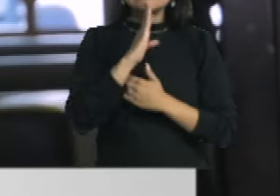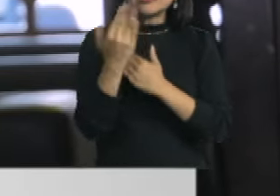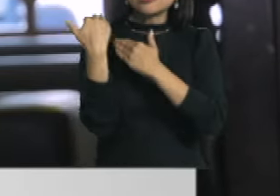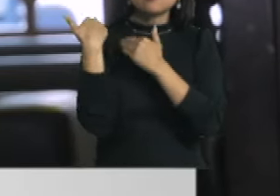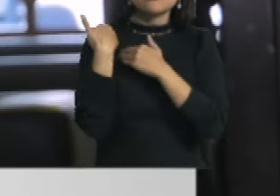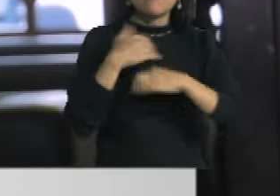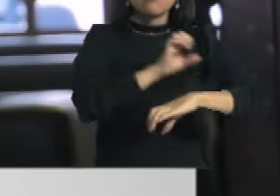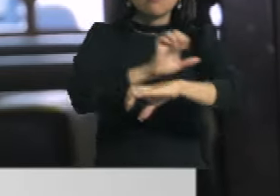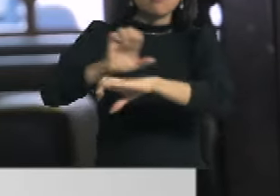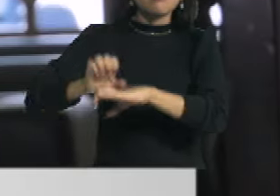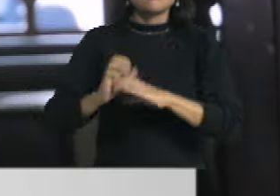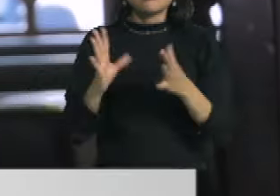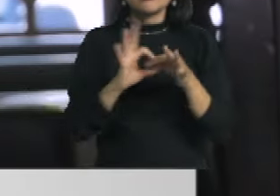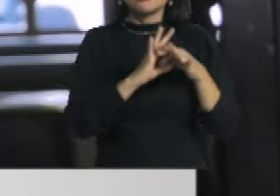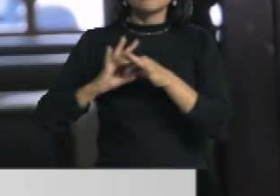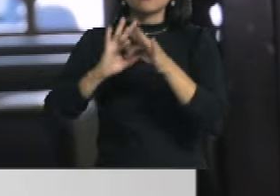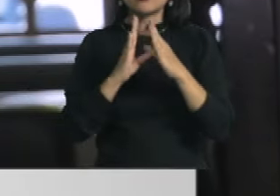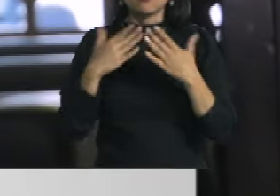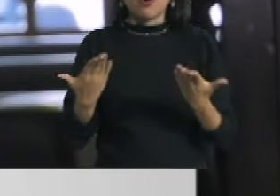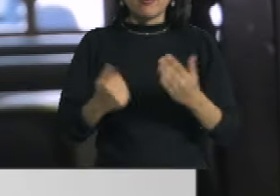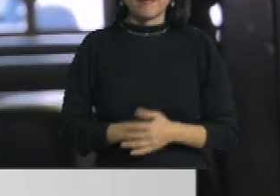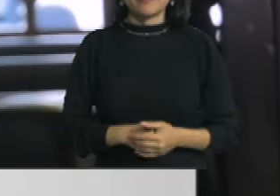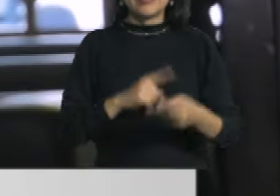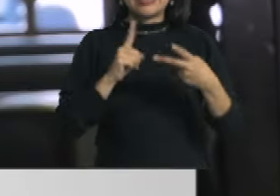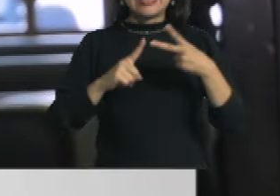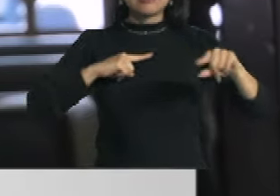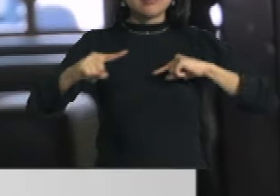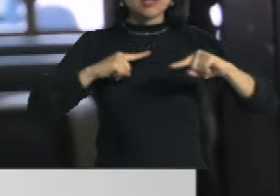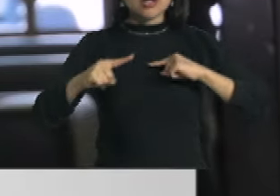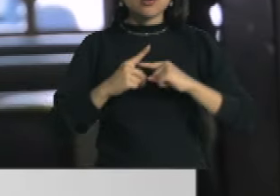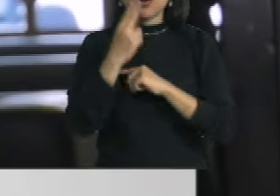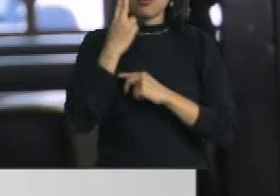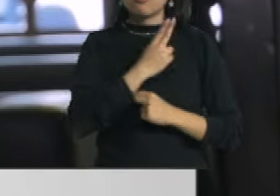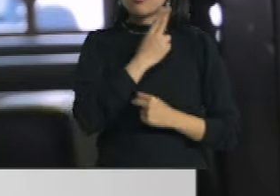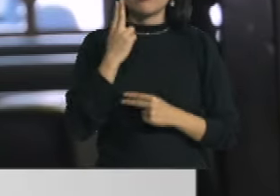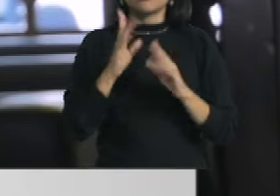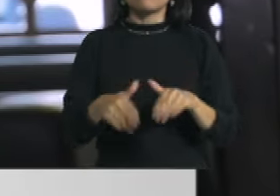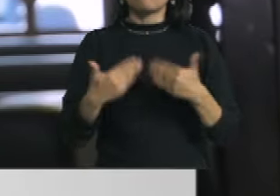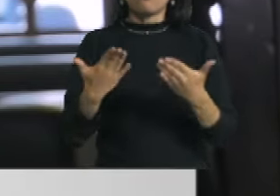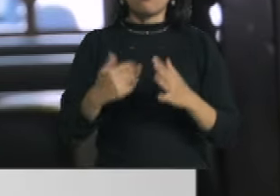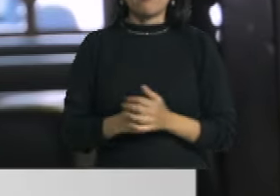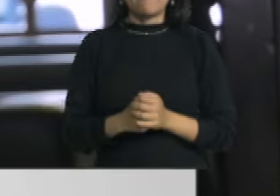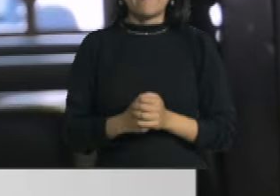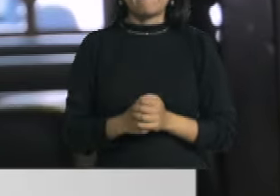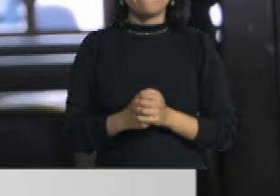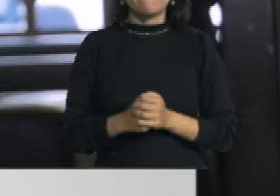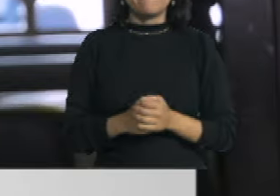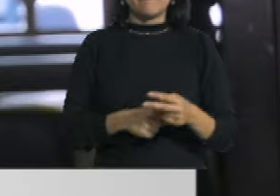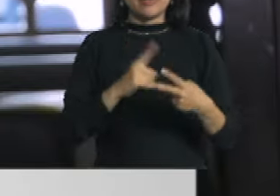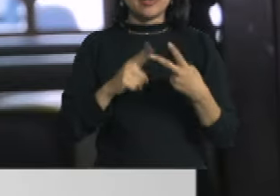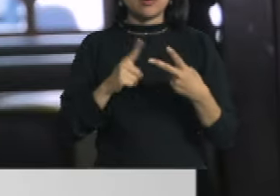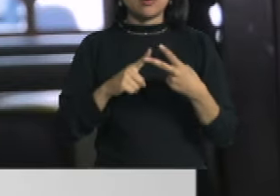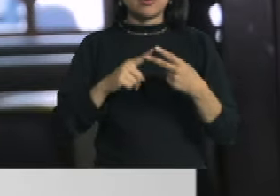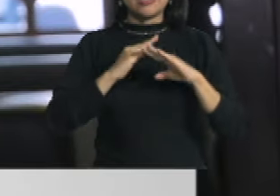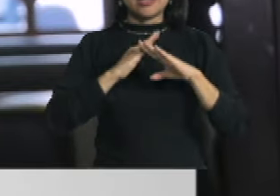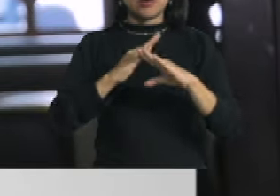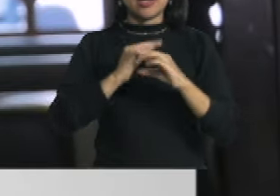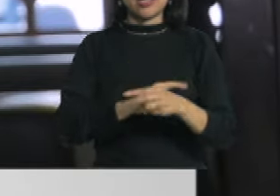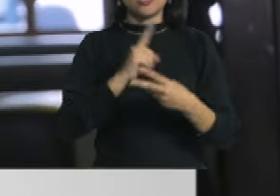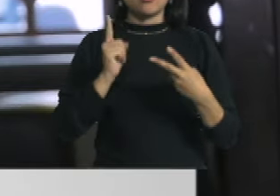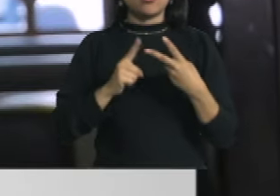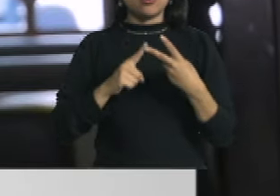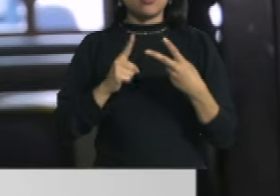implementar. La administración tiene el compromiso, porque no olvidemos que la bandera más grande del alcalde era, uno, la seguridad, pero dos,